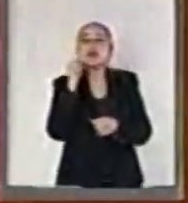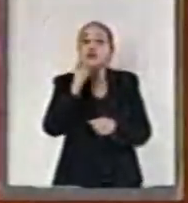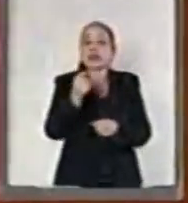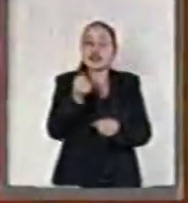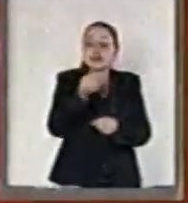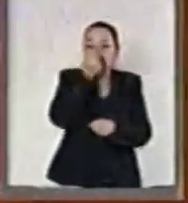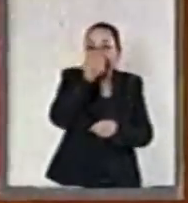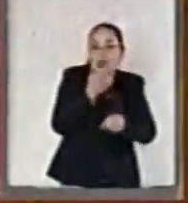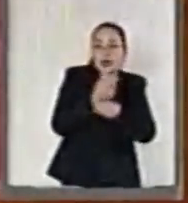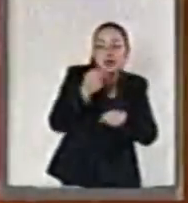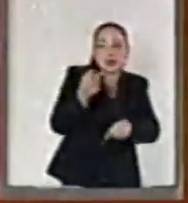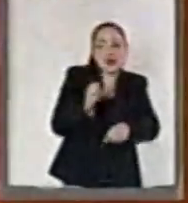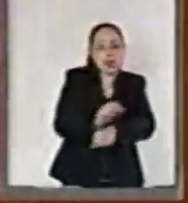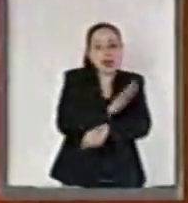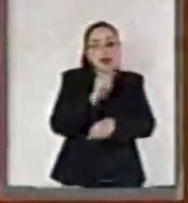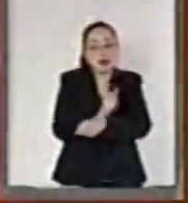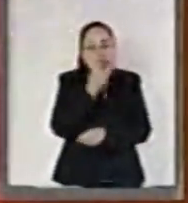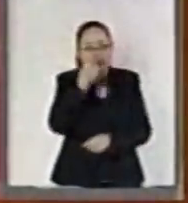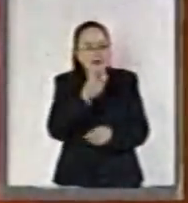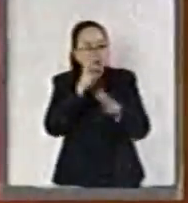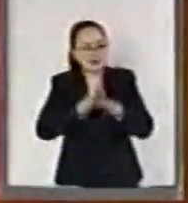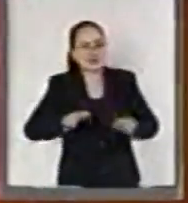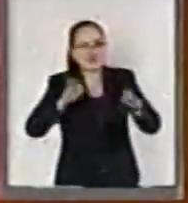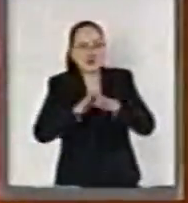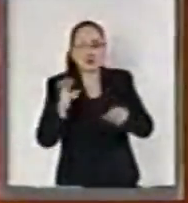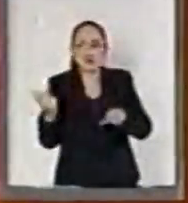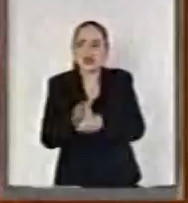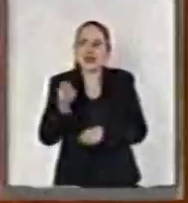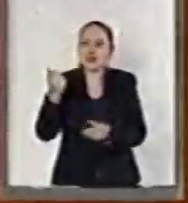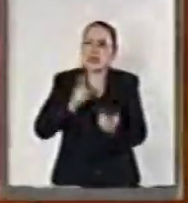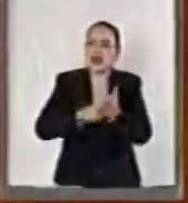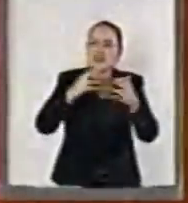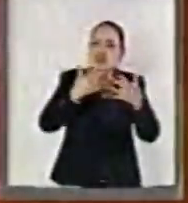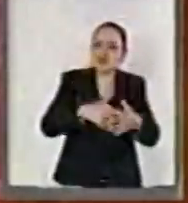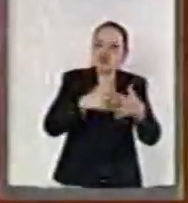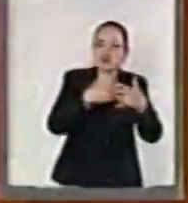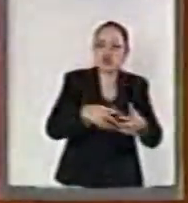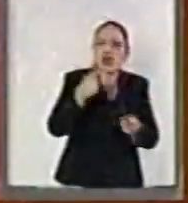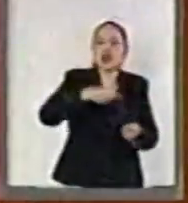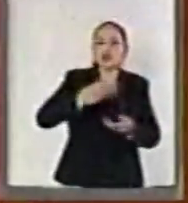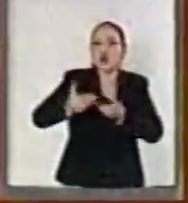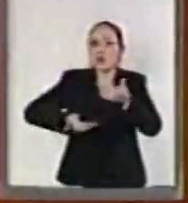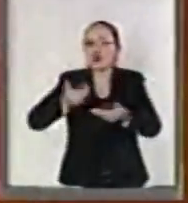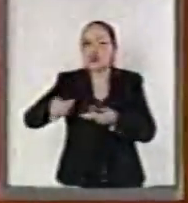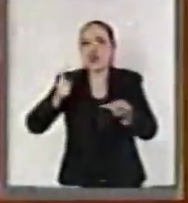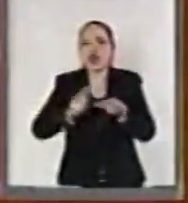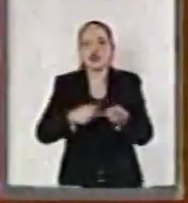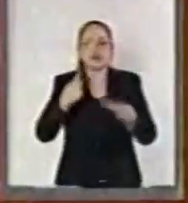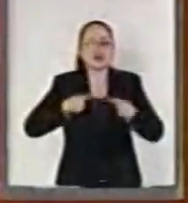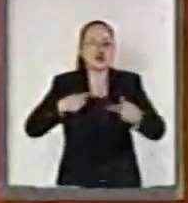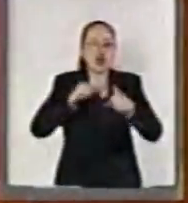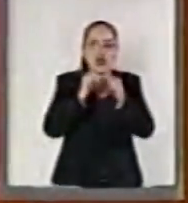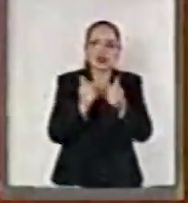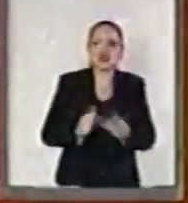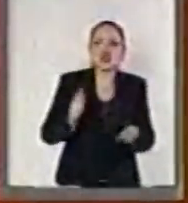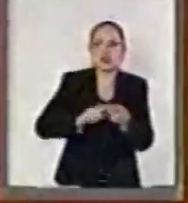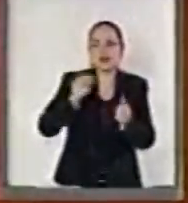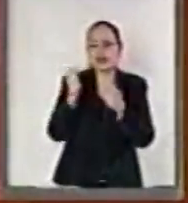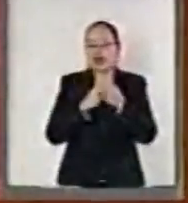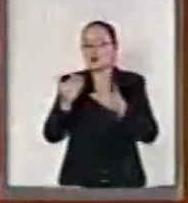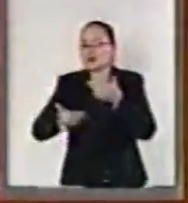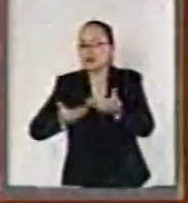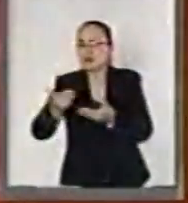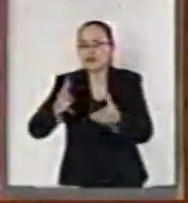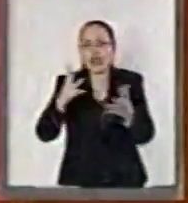duro golpe a la economía de los industriales, de los comerciantes, los artesanos, los prestadores de